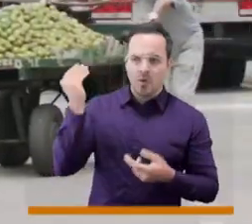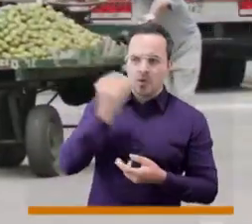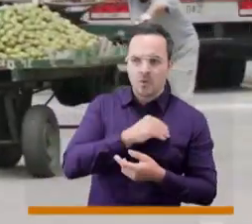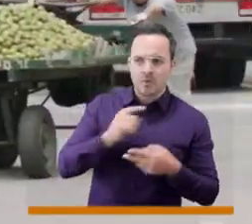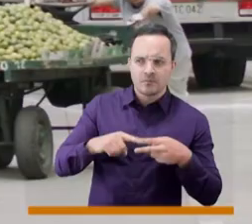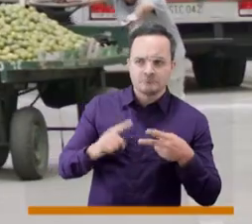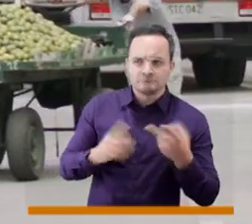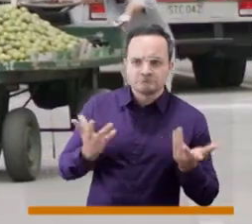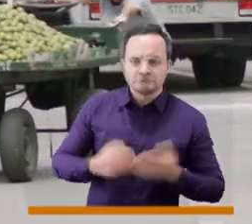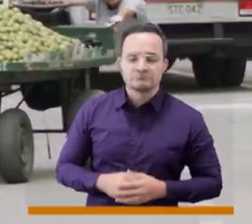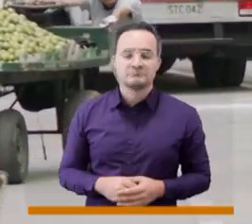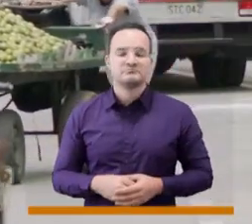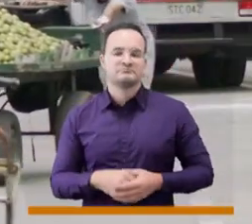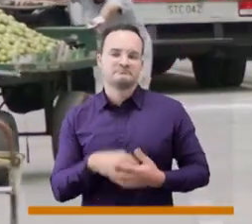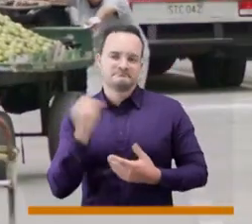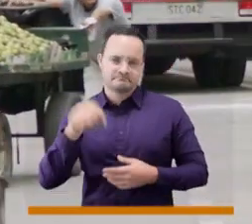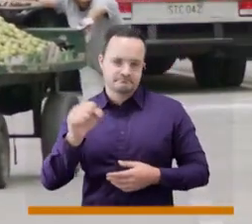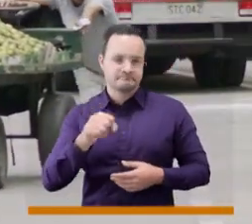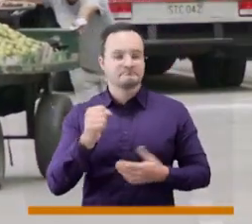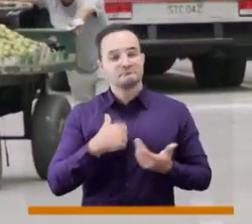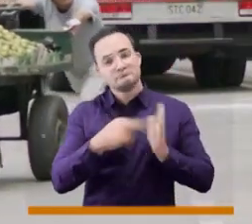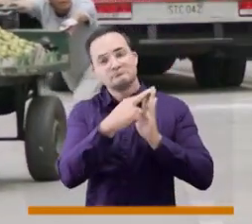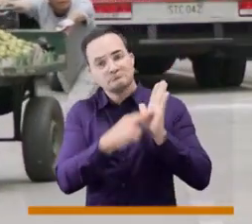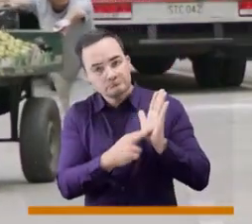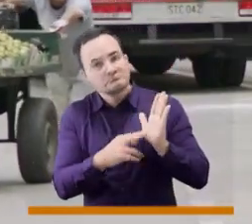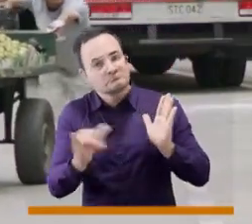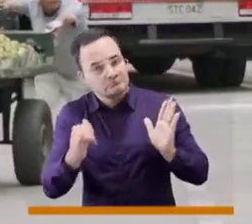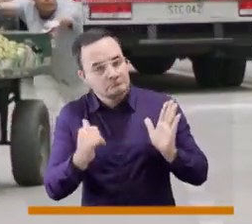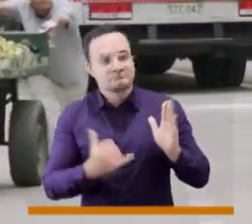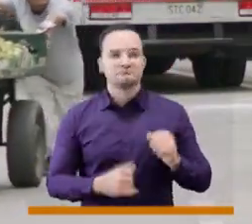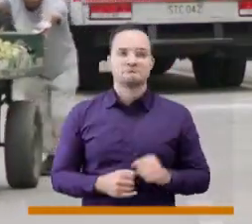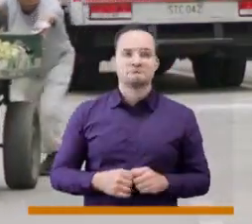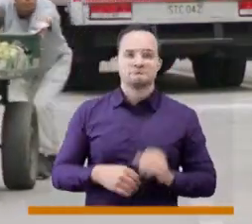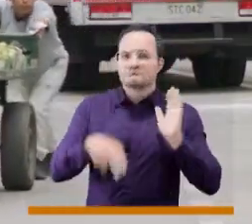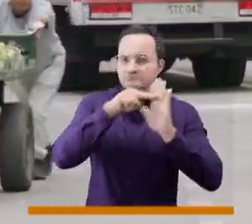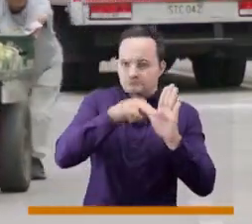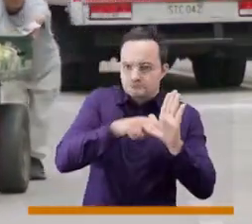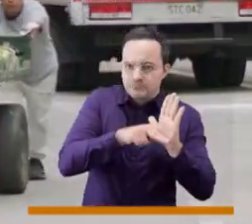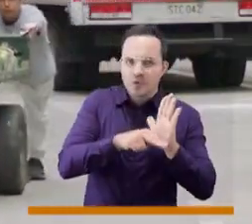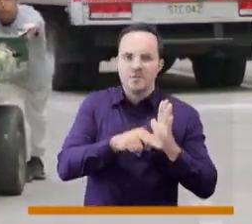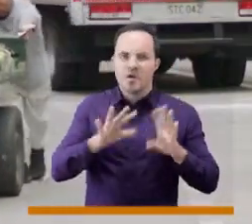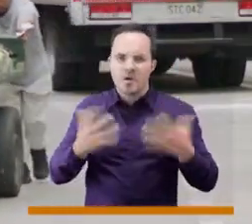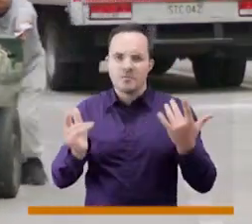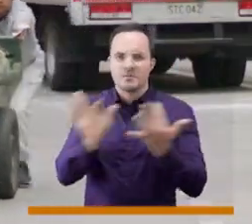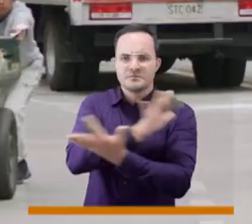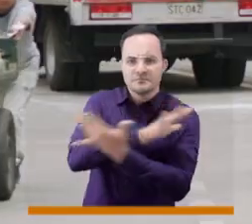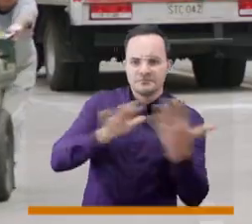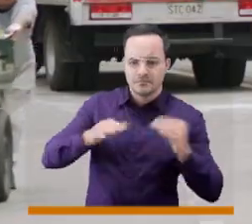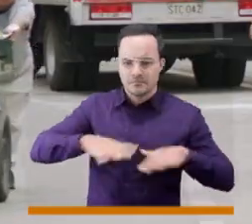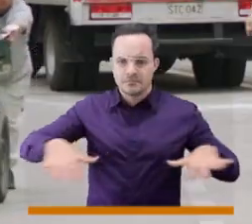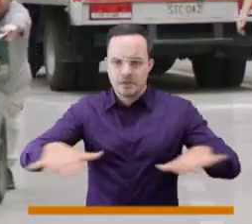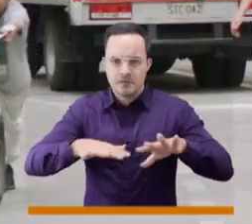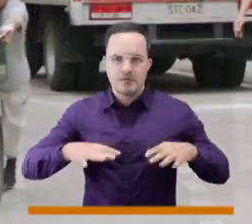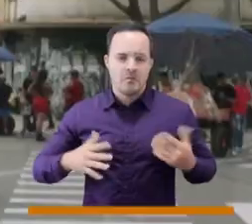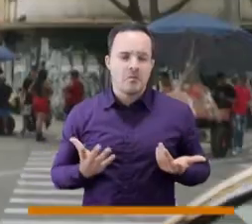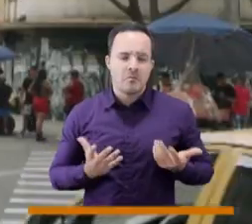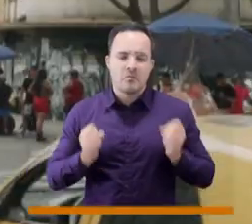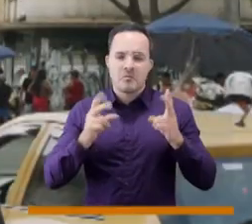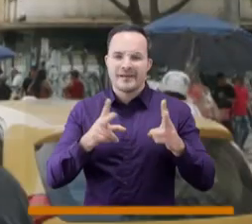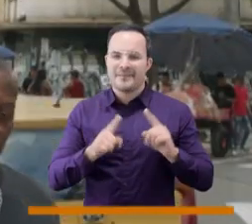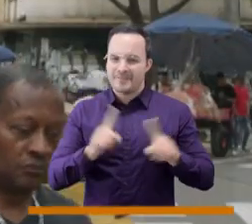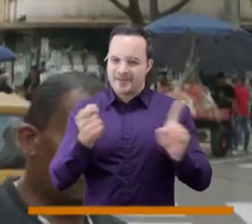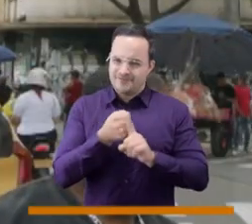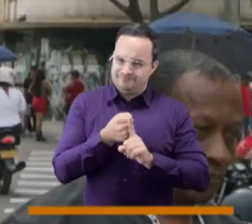Sí, efectivamente hay, digamos, resoluciones y hay un marco normativo que tiene que ver con el uso del espacio público, pero no ha